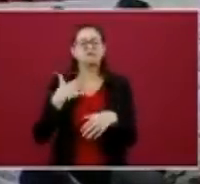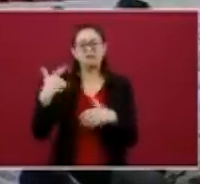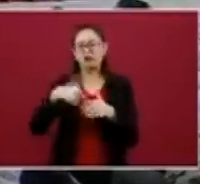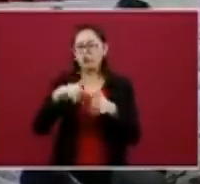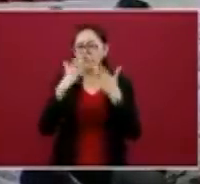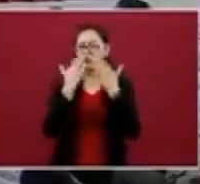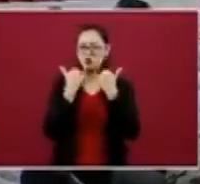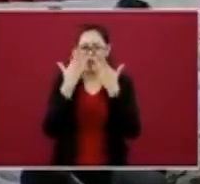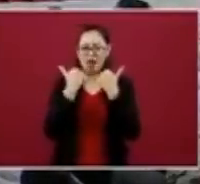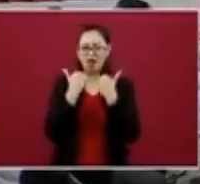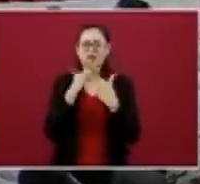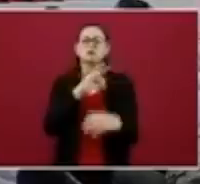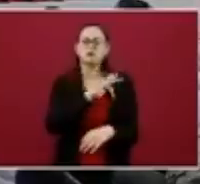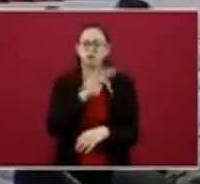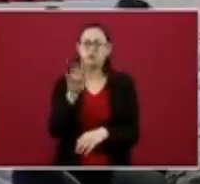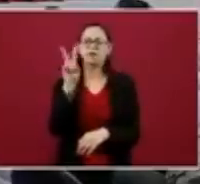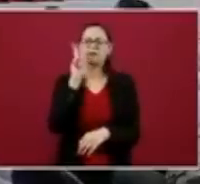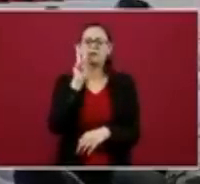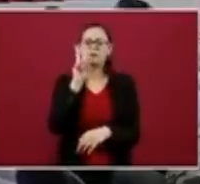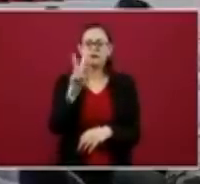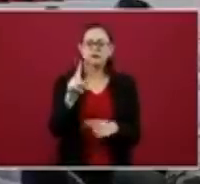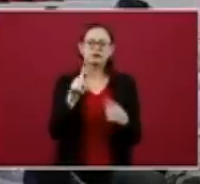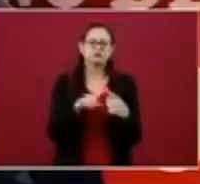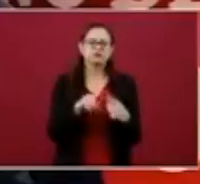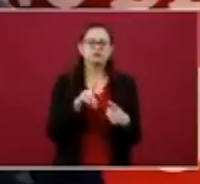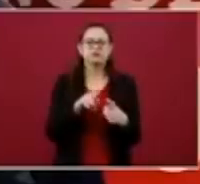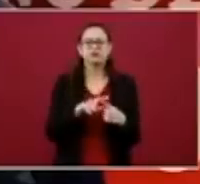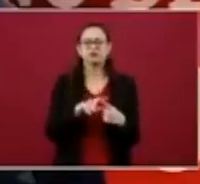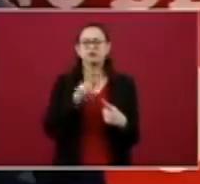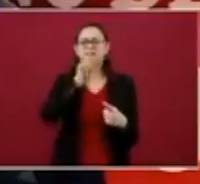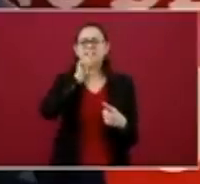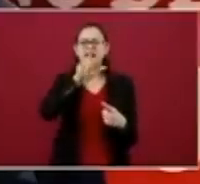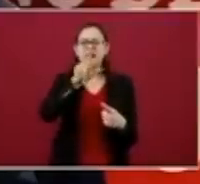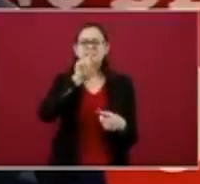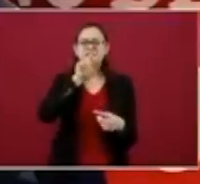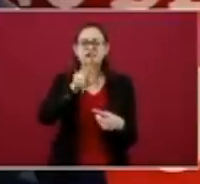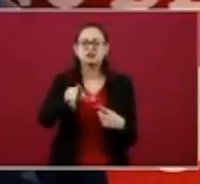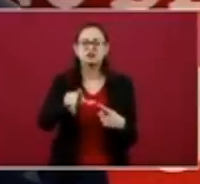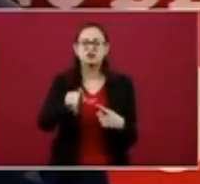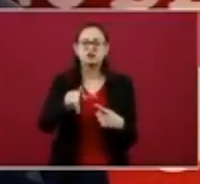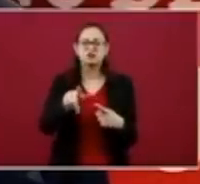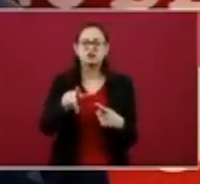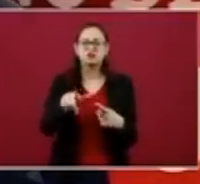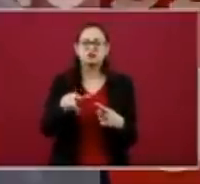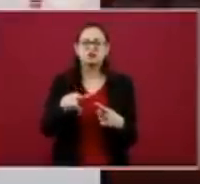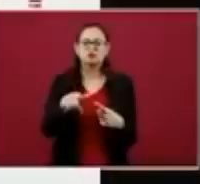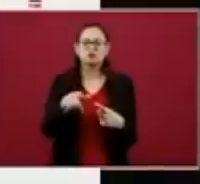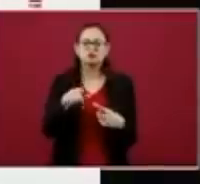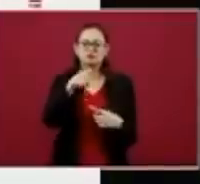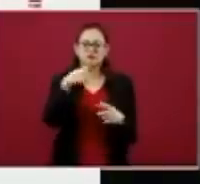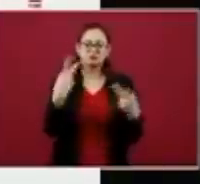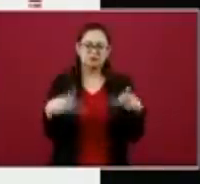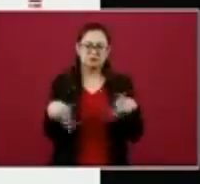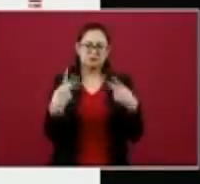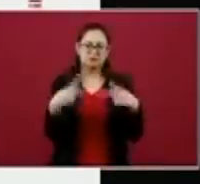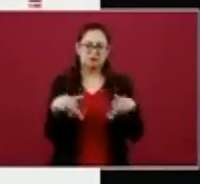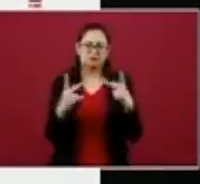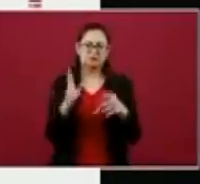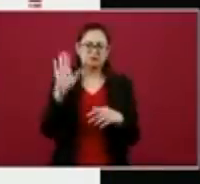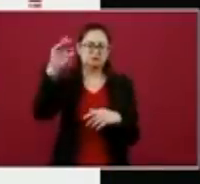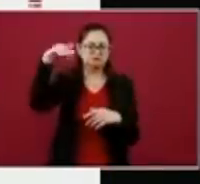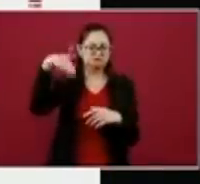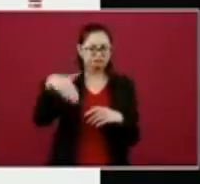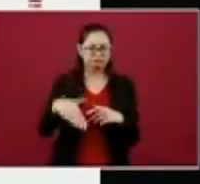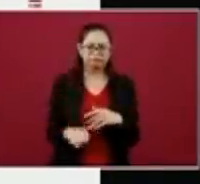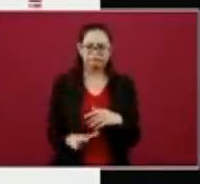puede observar. En el caso de Jalisco, este es el comportamiento de las ventas.